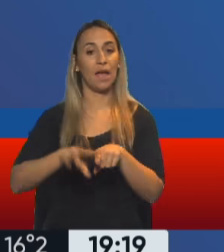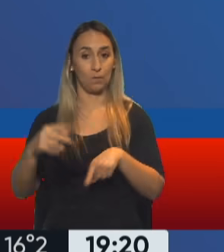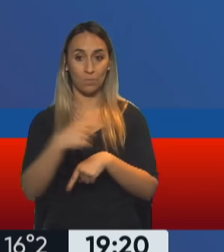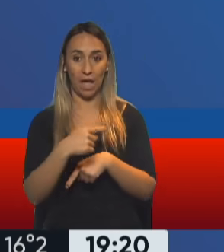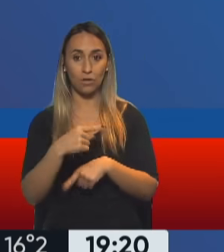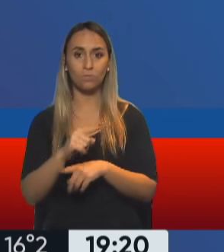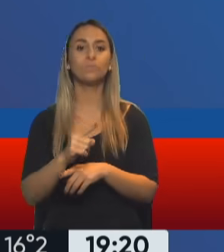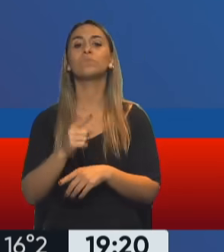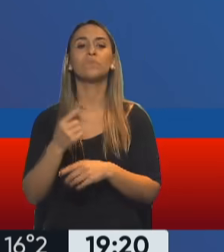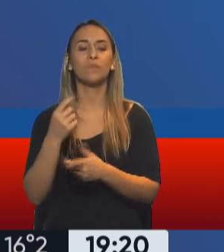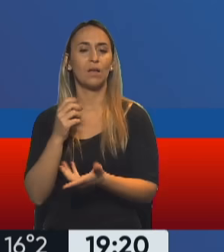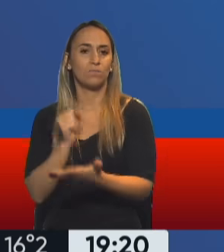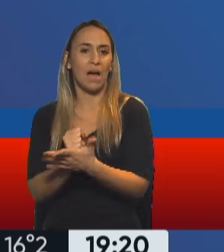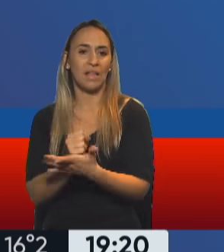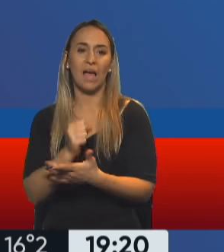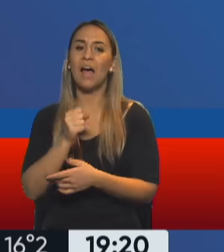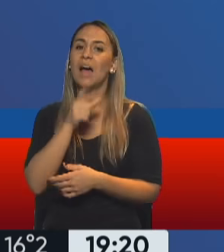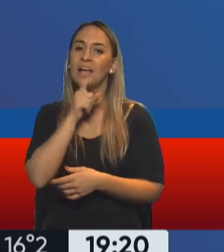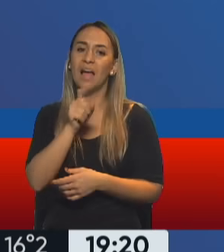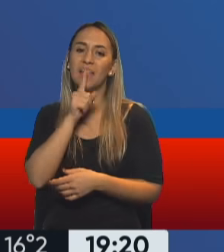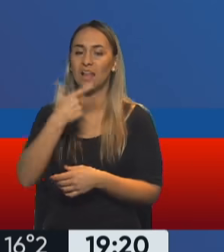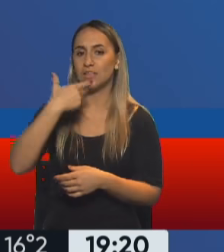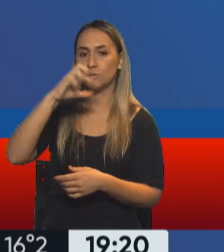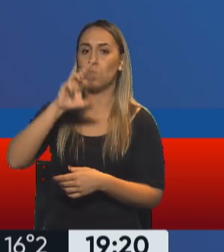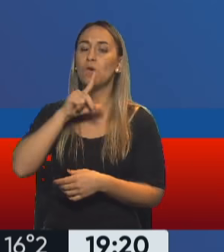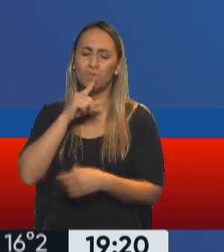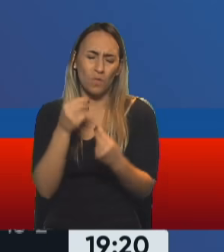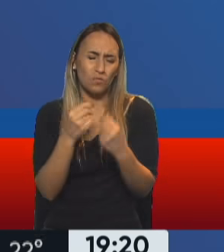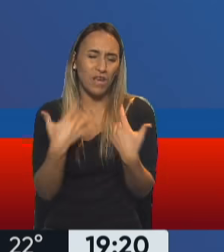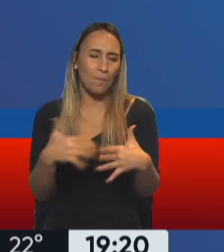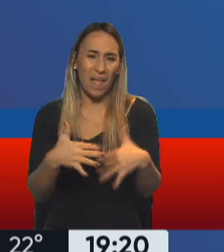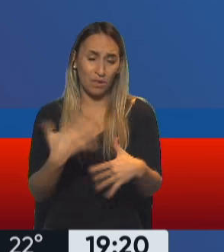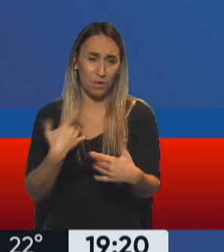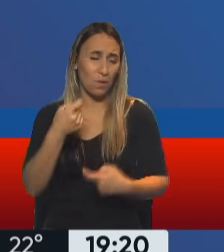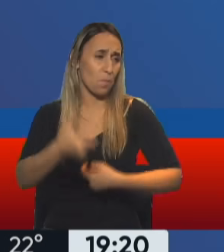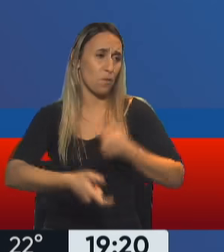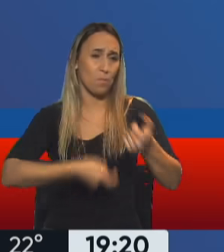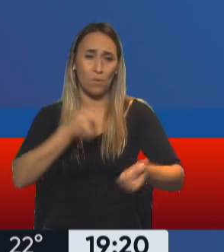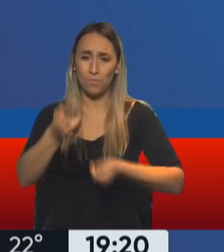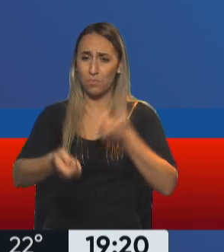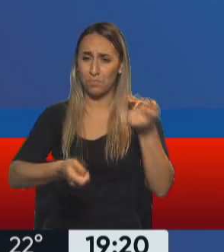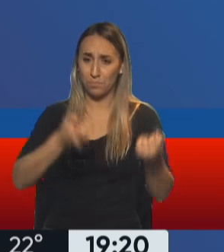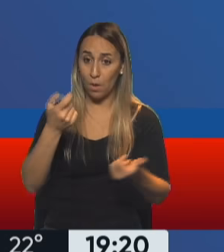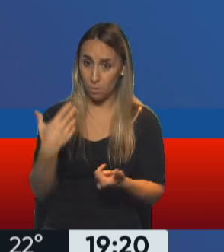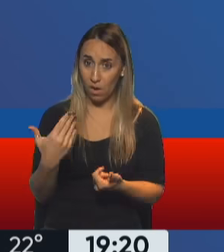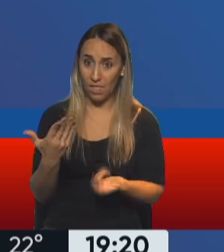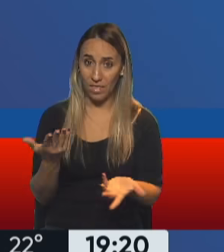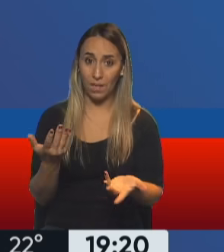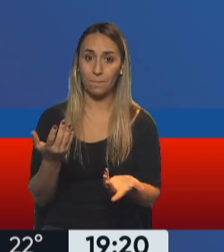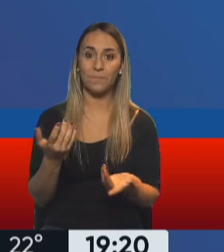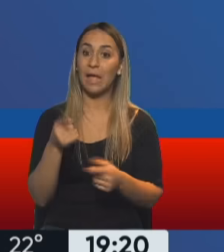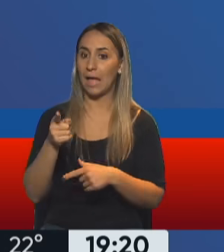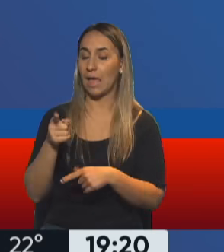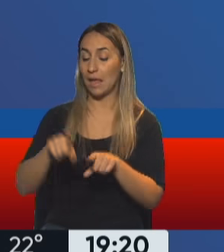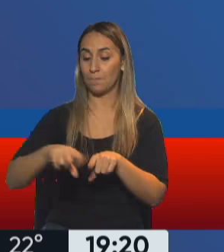qatar sports investments sino que tiene mucho dinero para comprar mucho más que este equipo es una pieza clave